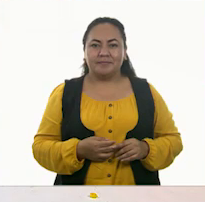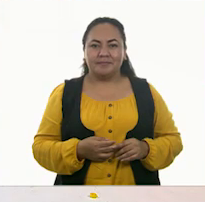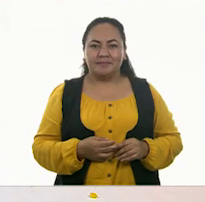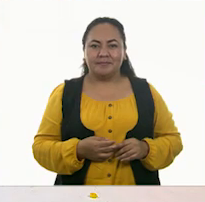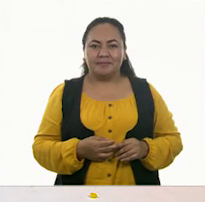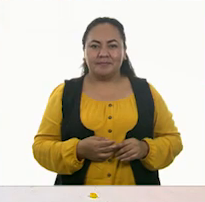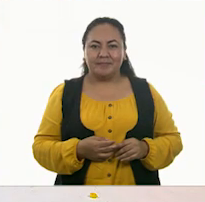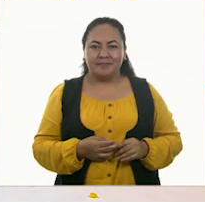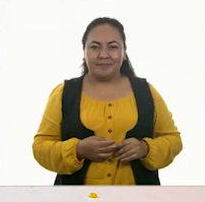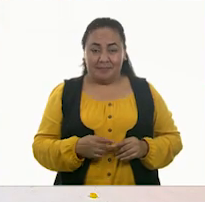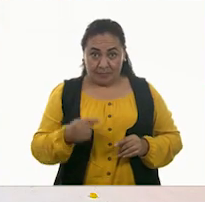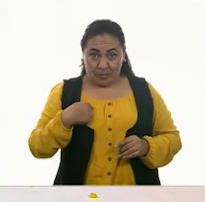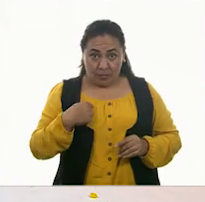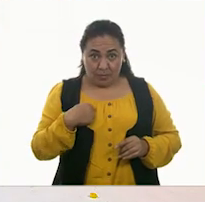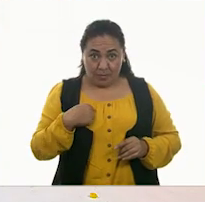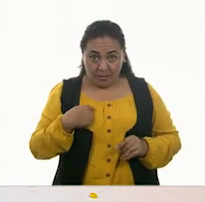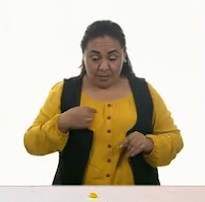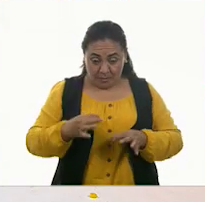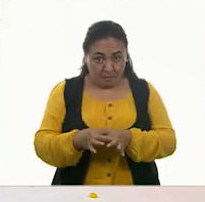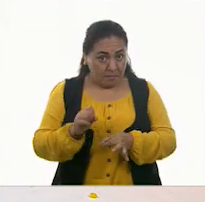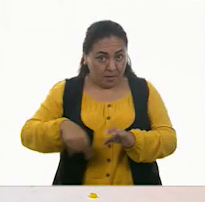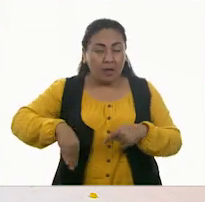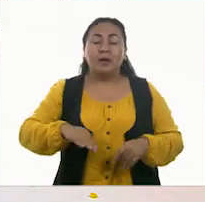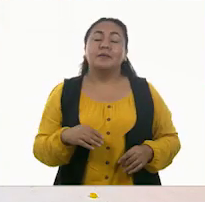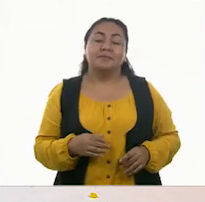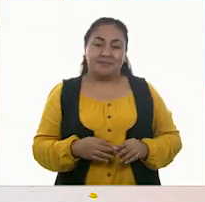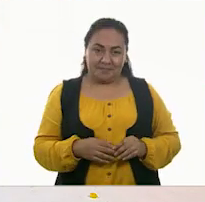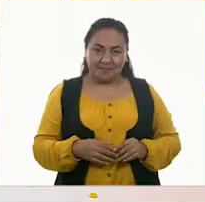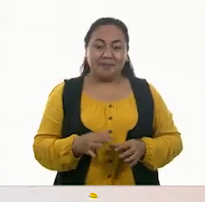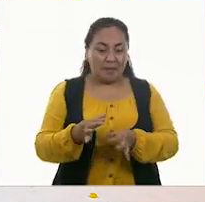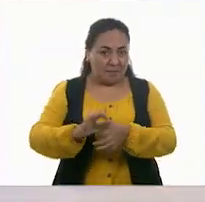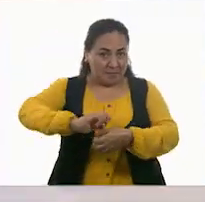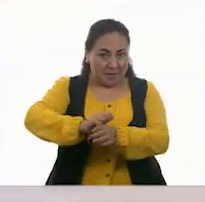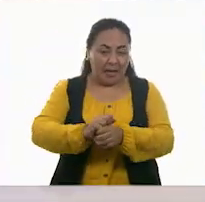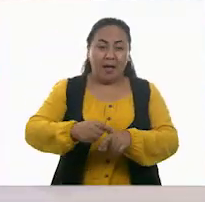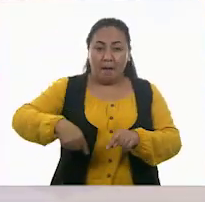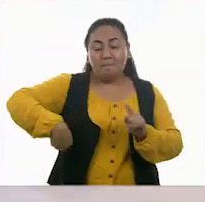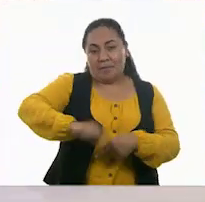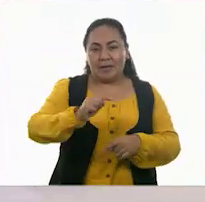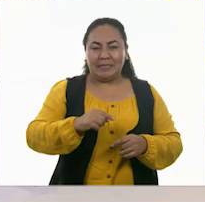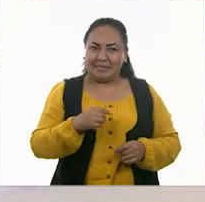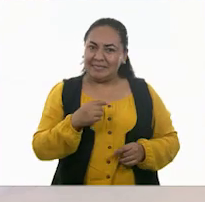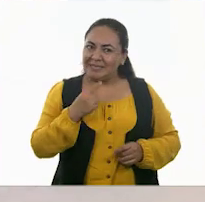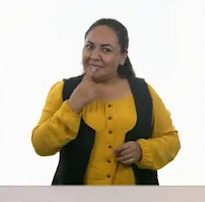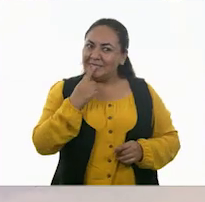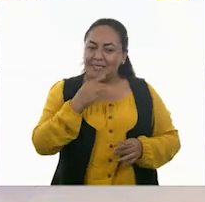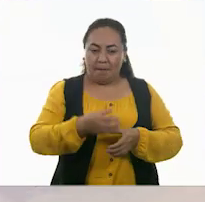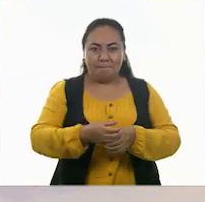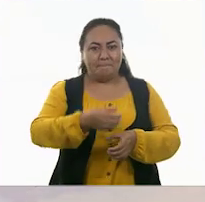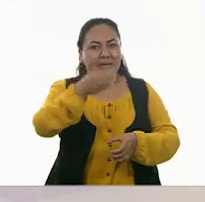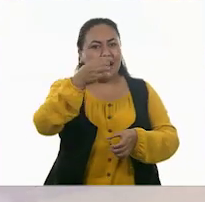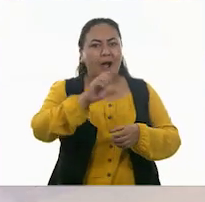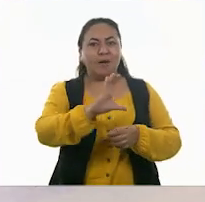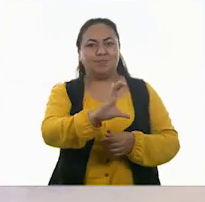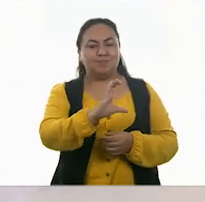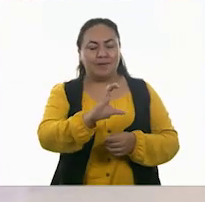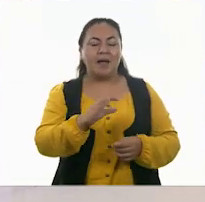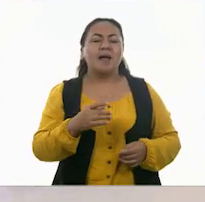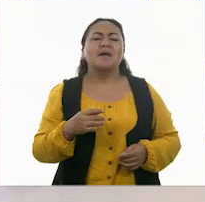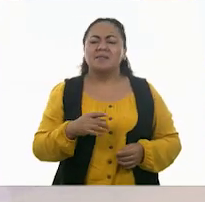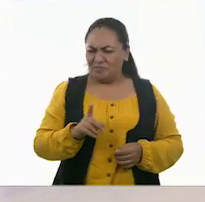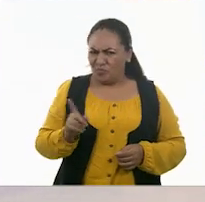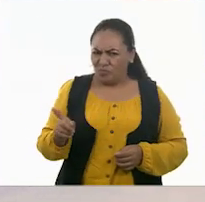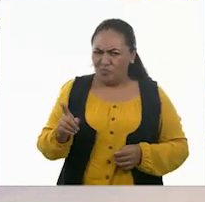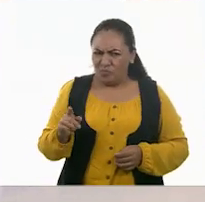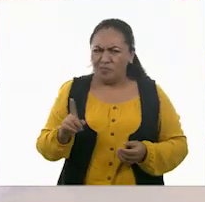ya en casita. ¿Pero lo tengo que derribar con la taparrosca? Con la taparrosca, claro, por favor. Es considerablemente grande el claro, rollo. Pero tú puedes